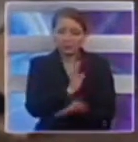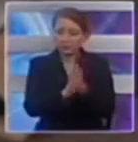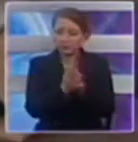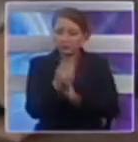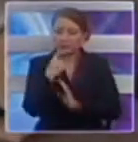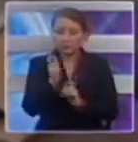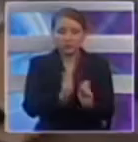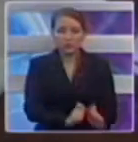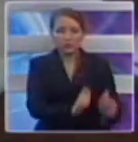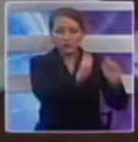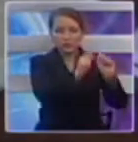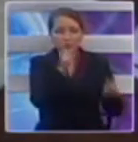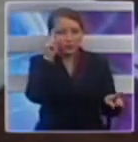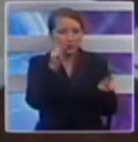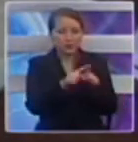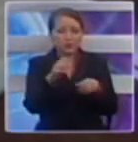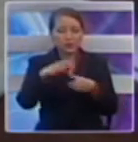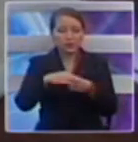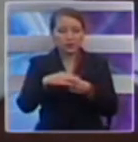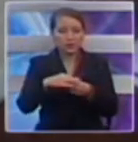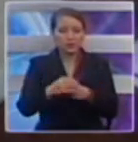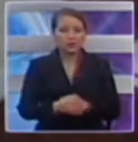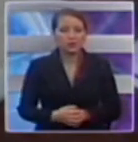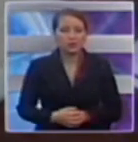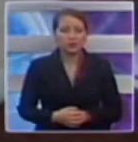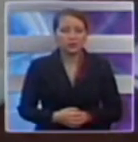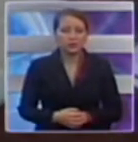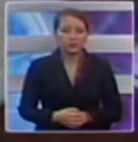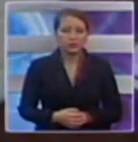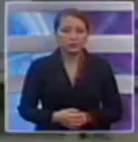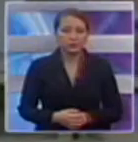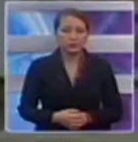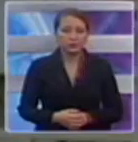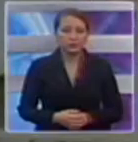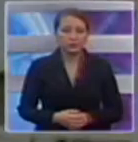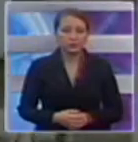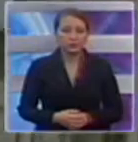ningún contrato para las elecciones. Cristina Cabezas, Telerama Noticias.